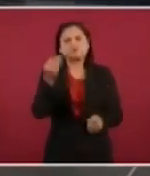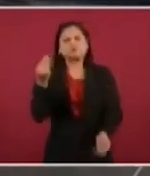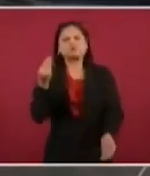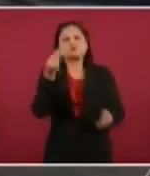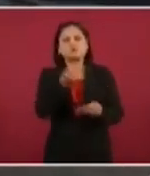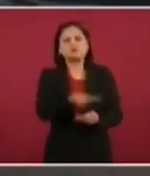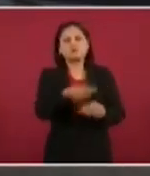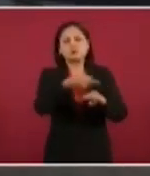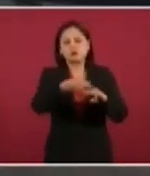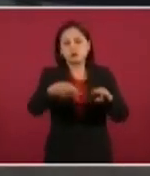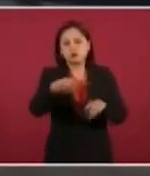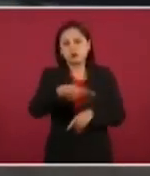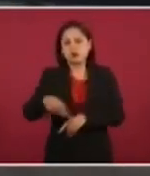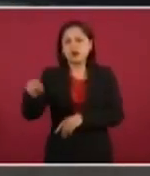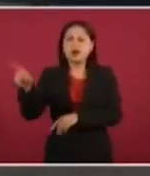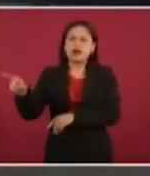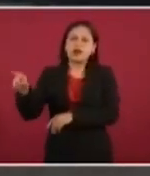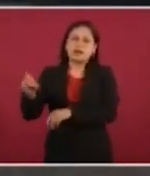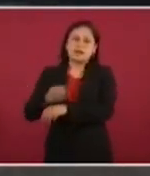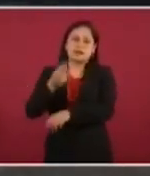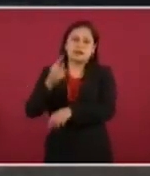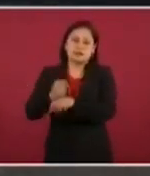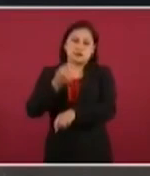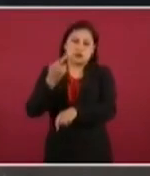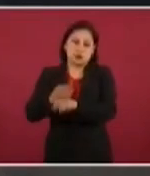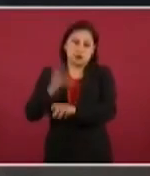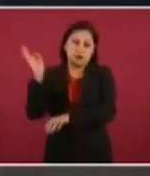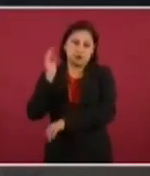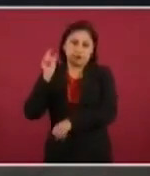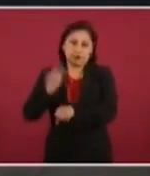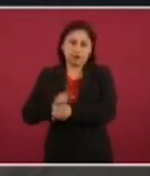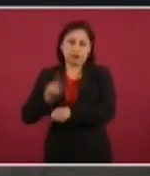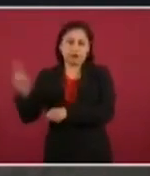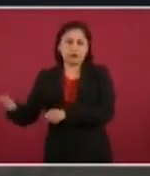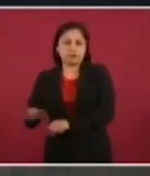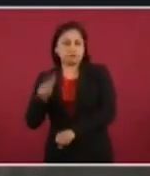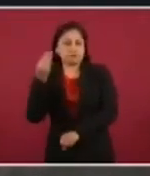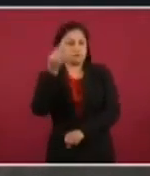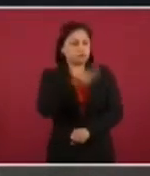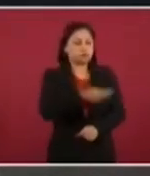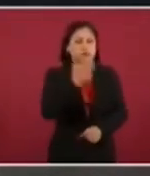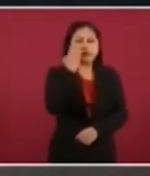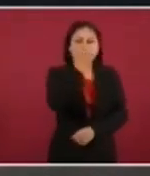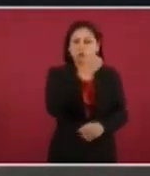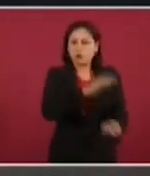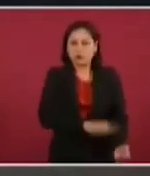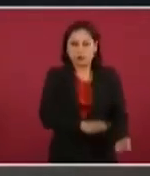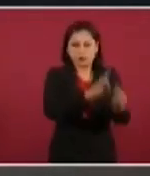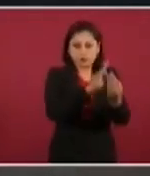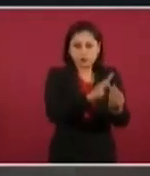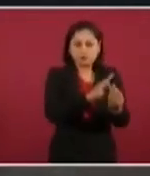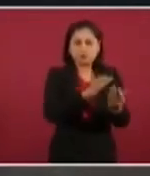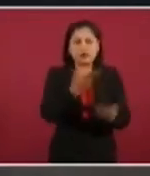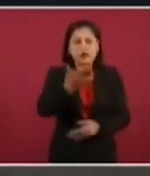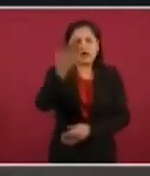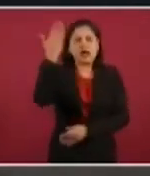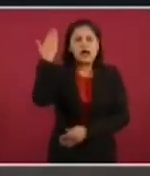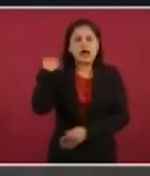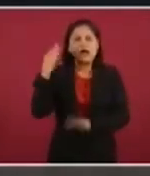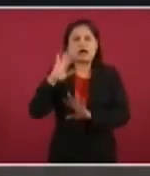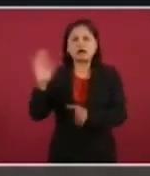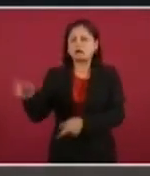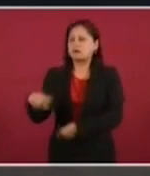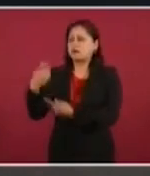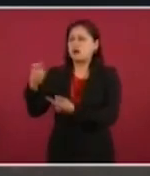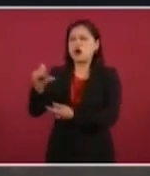pago de la Tesorería de la Federación hasta la escuela. Ya no va a pasar por instancias